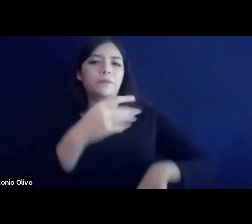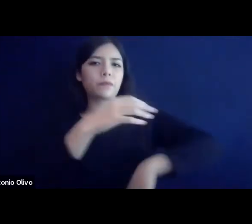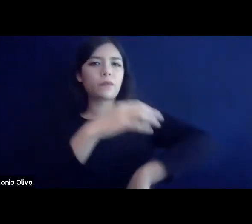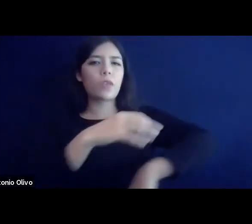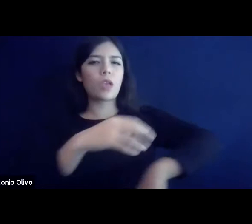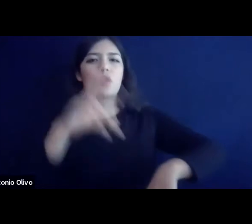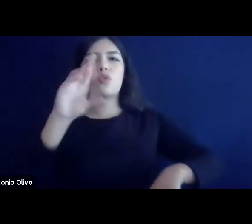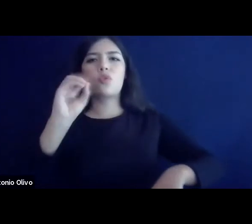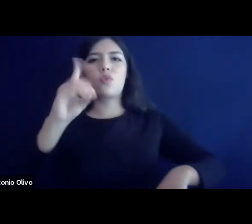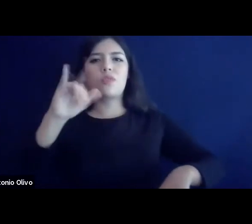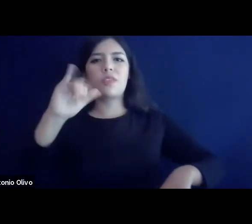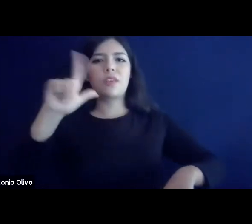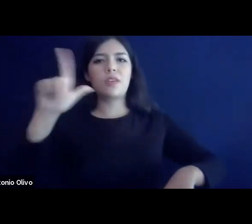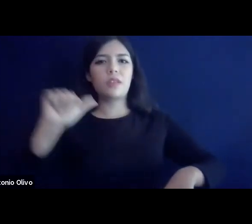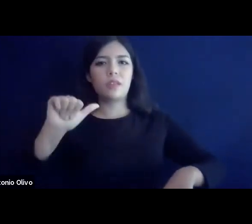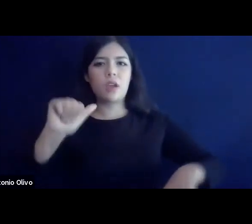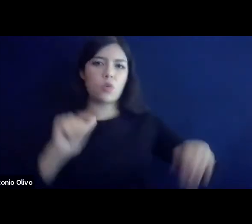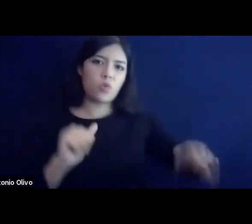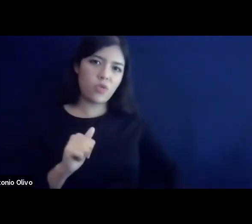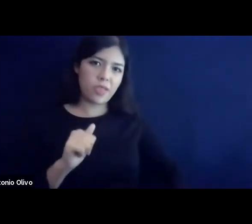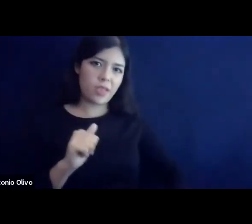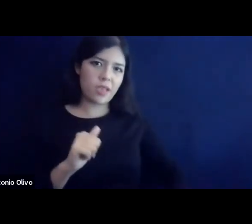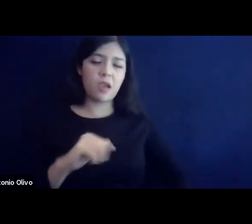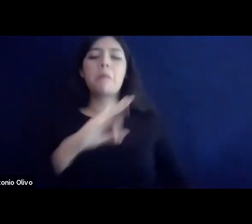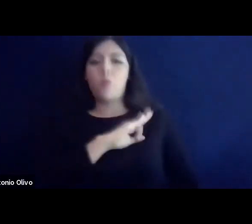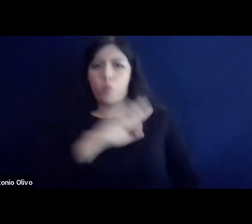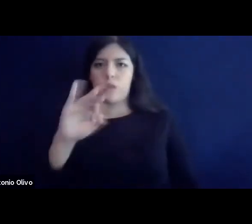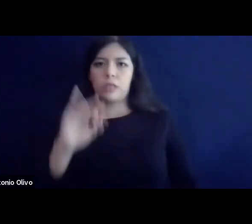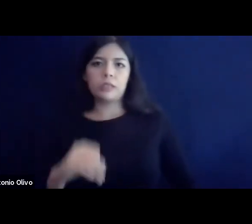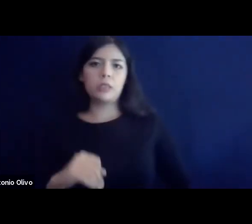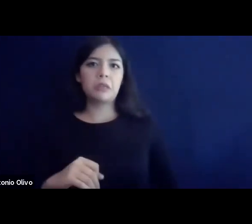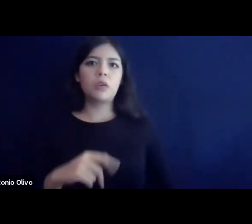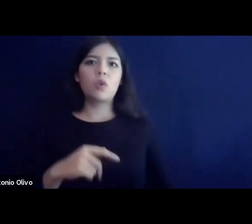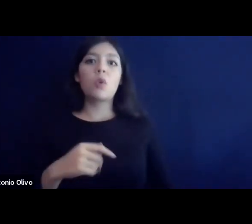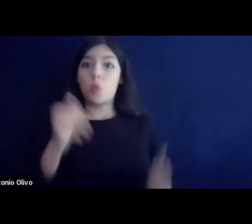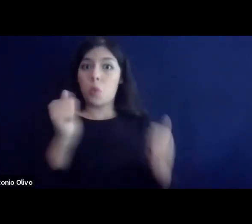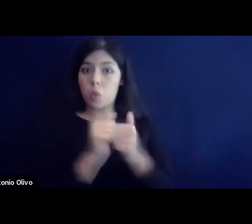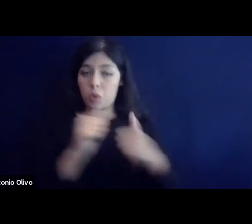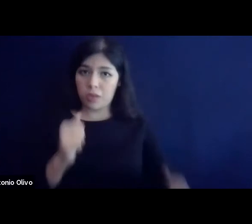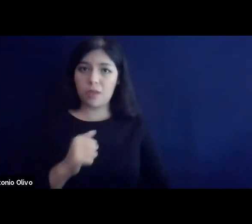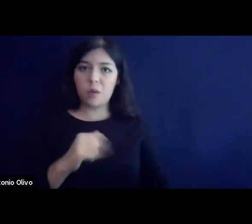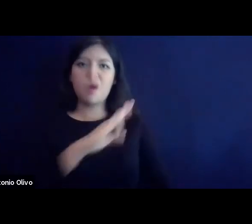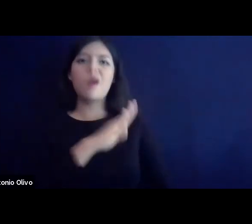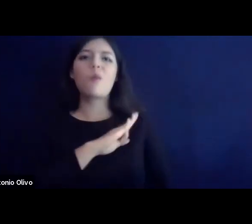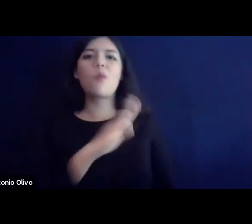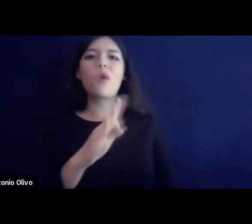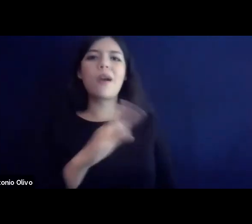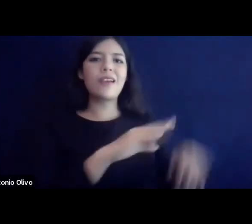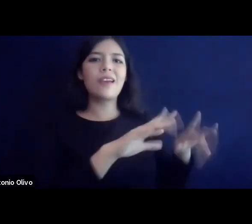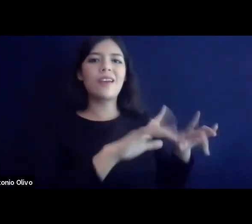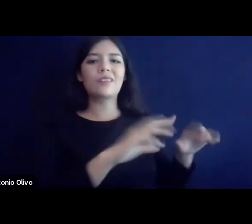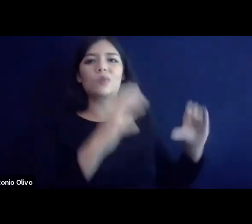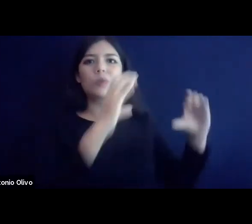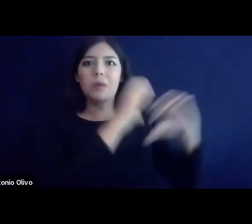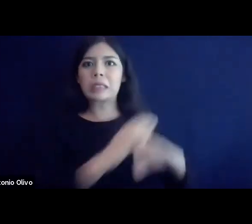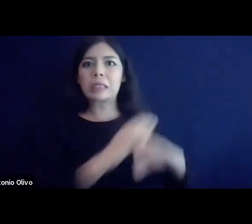es asistente de una de las personas de la unidad de inclusión de la UNAM. Pues